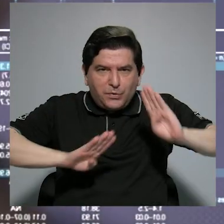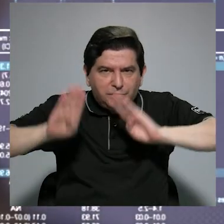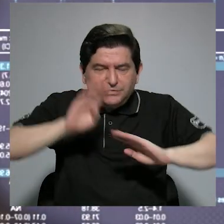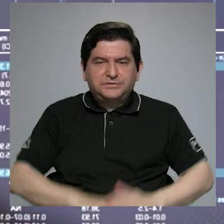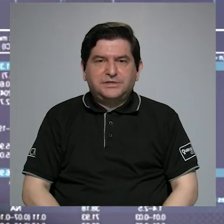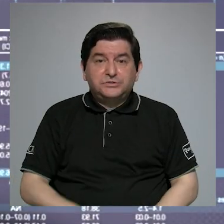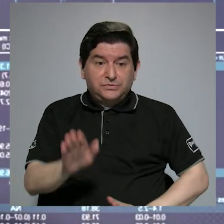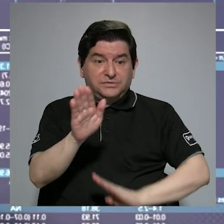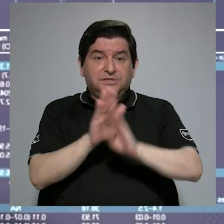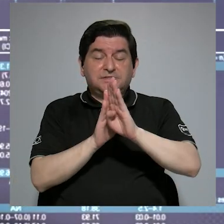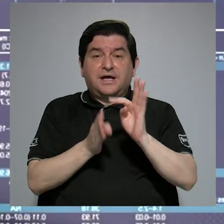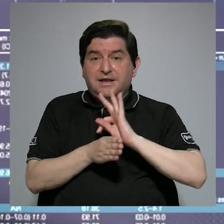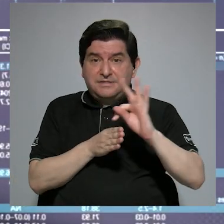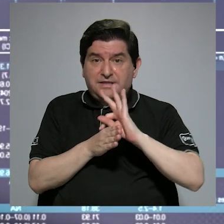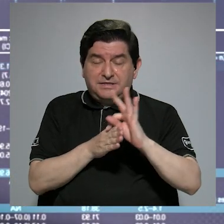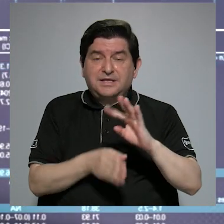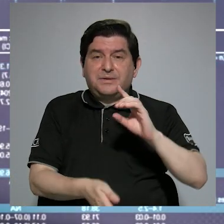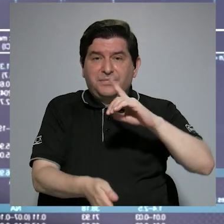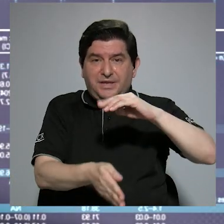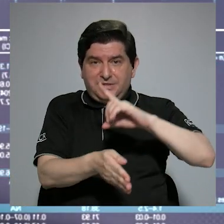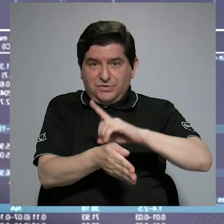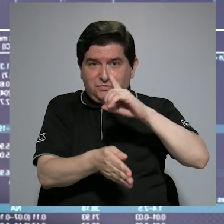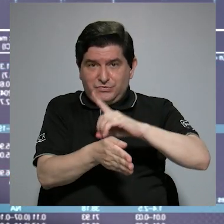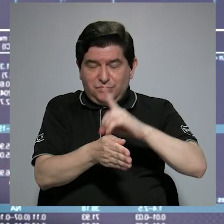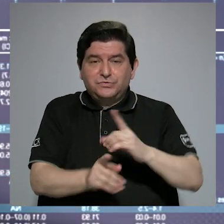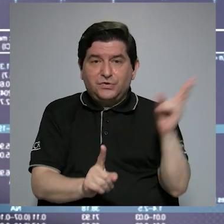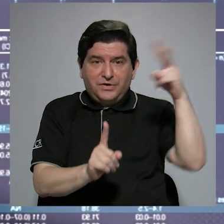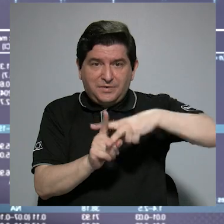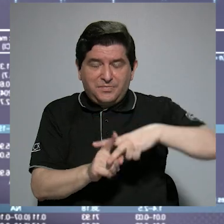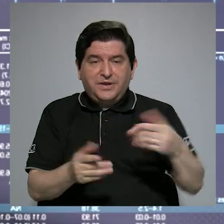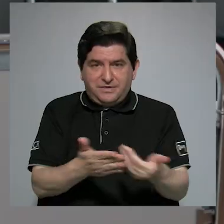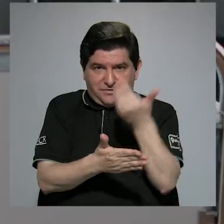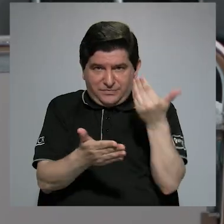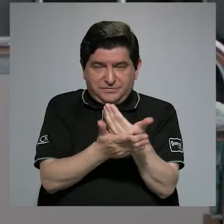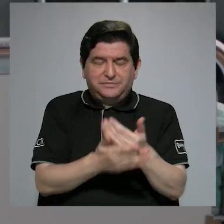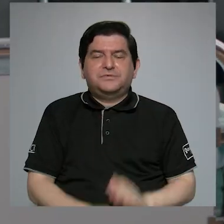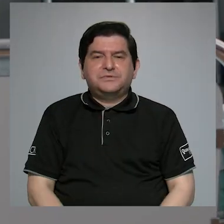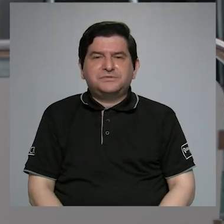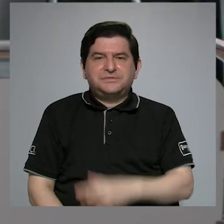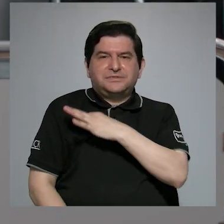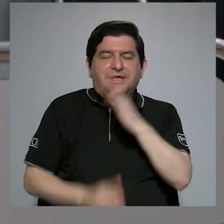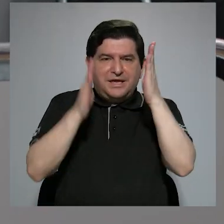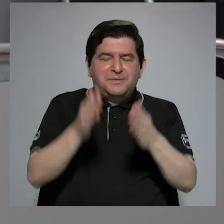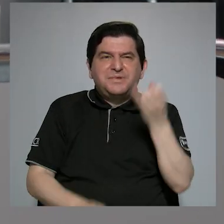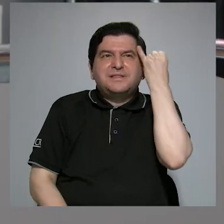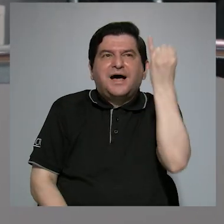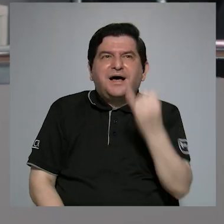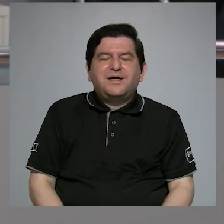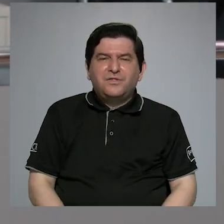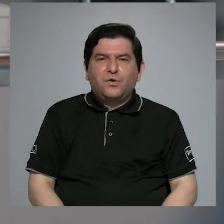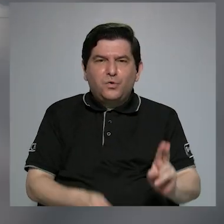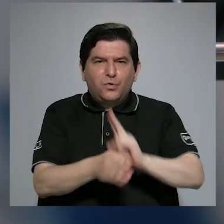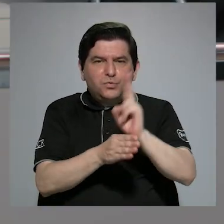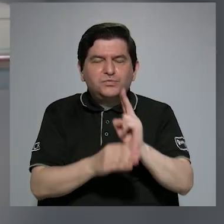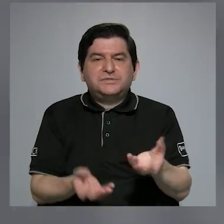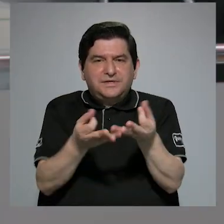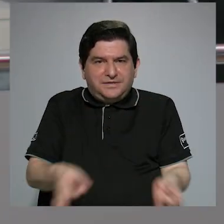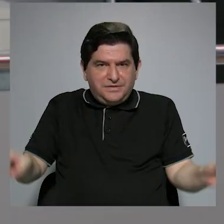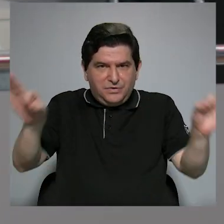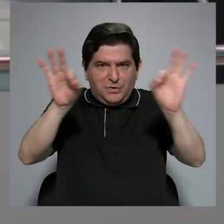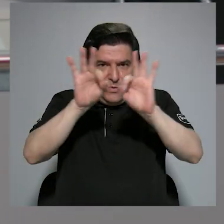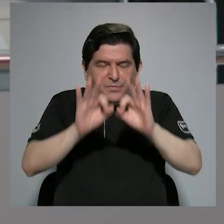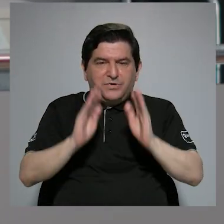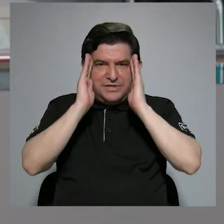procesos biológicos y desarrollar tratamientos médicos innovadores. El invitado utiliza este concepto para señalar